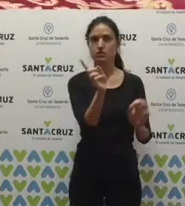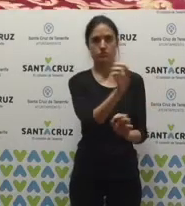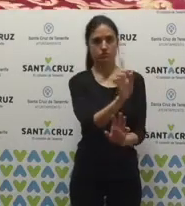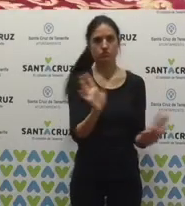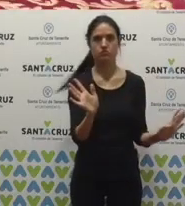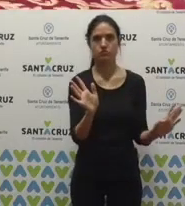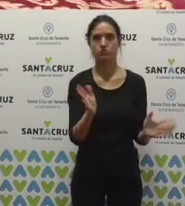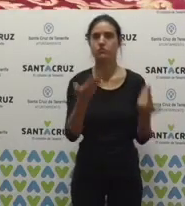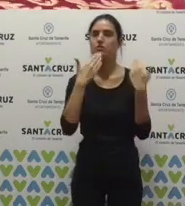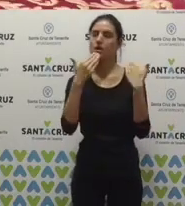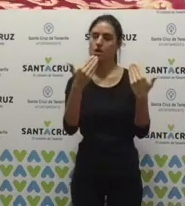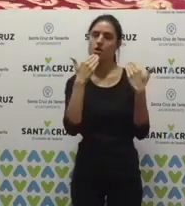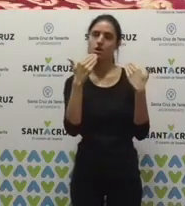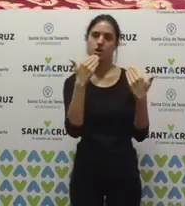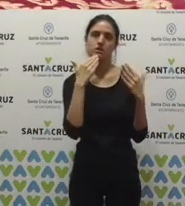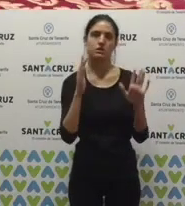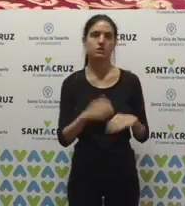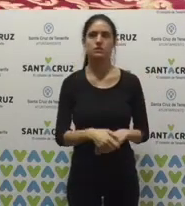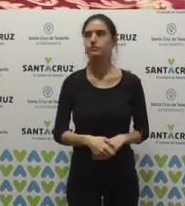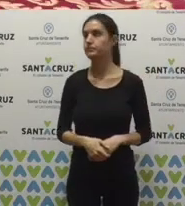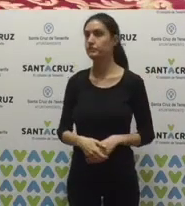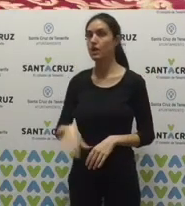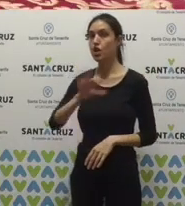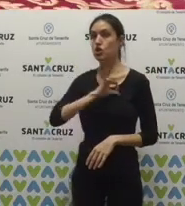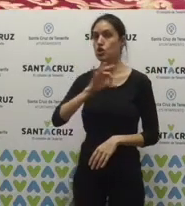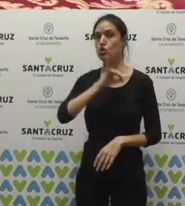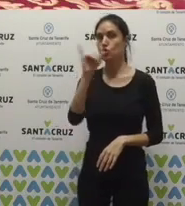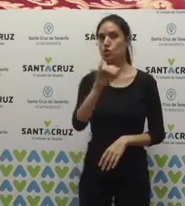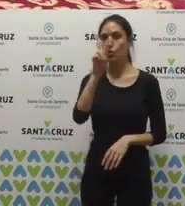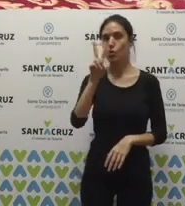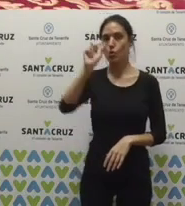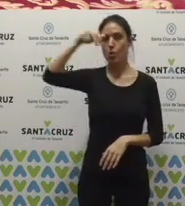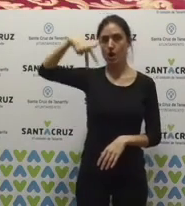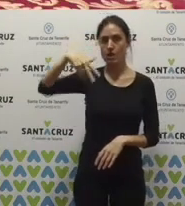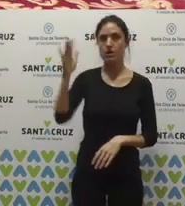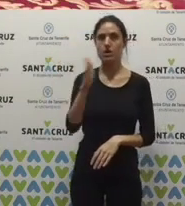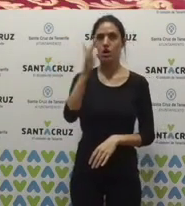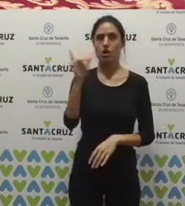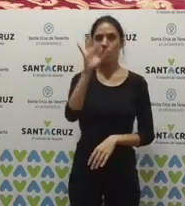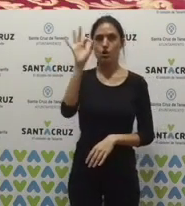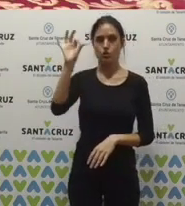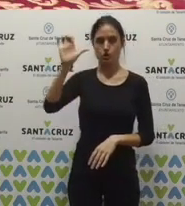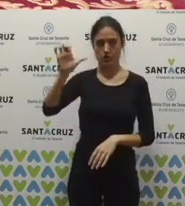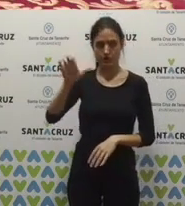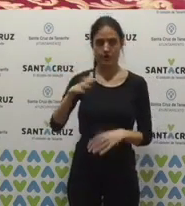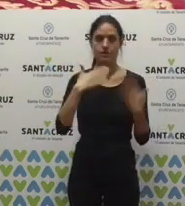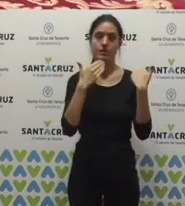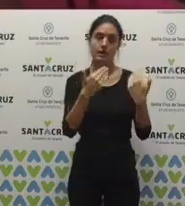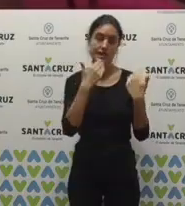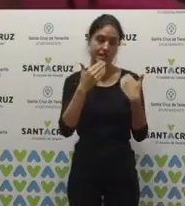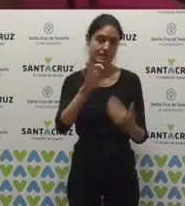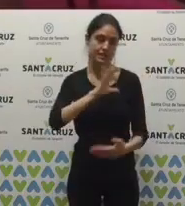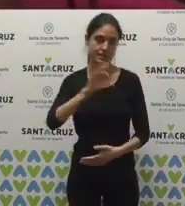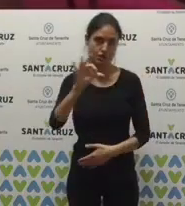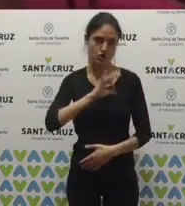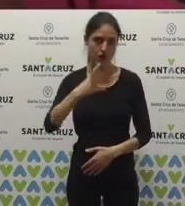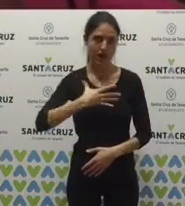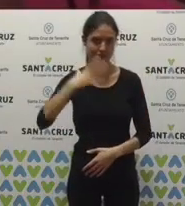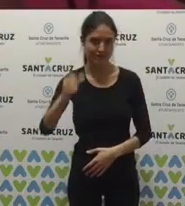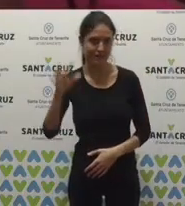muchas gracias don josé muchas gracias señora alcaldesa